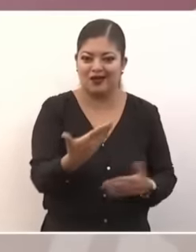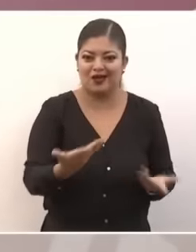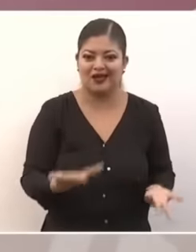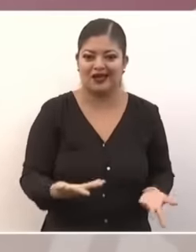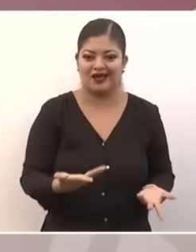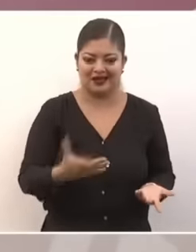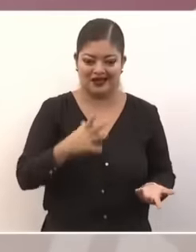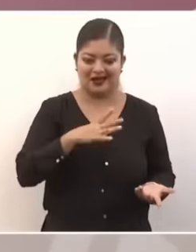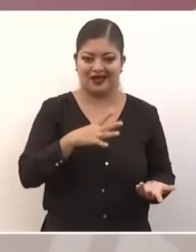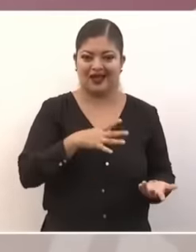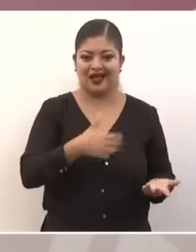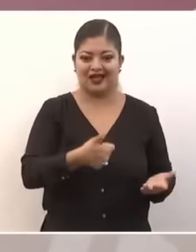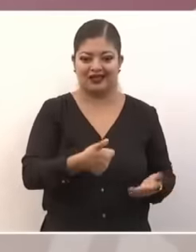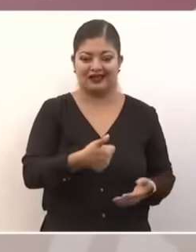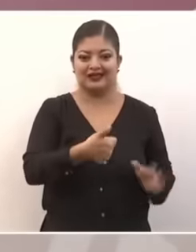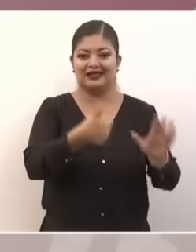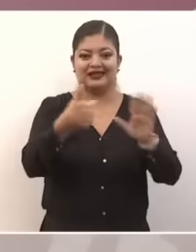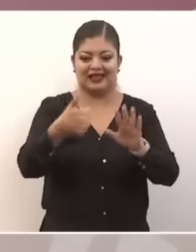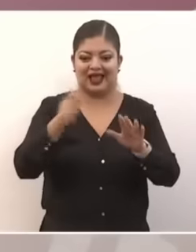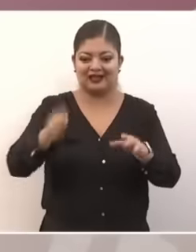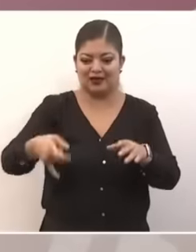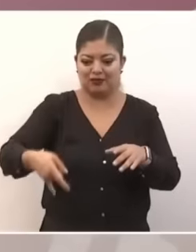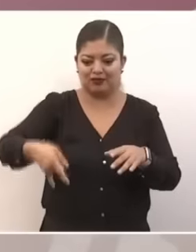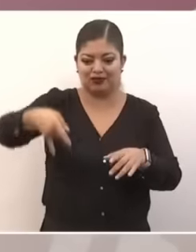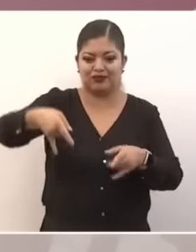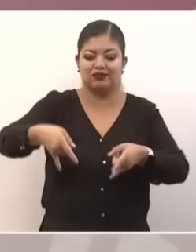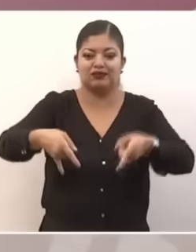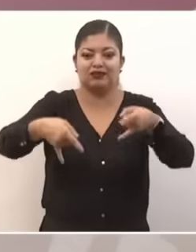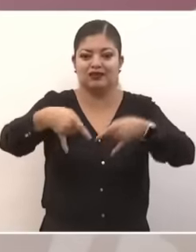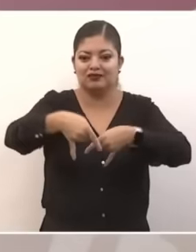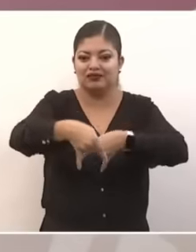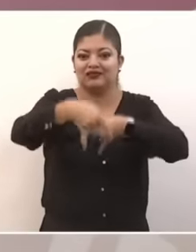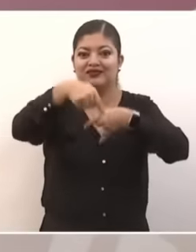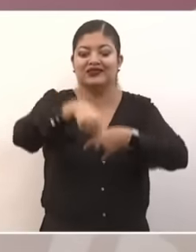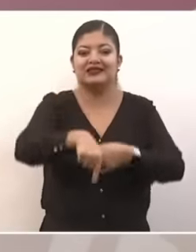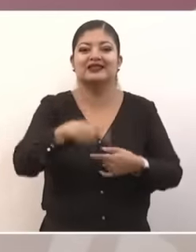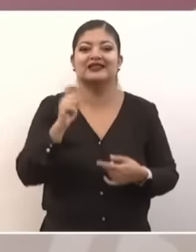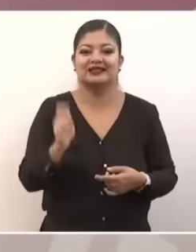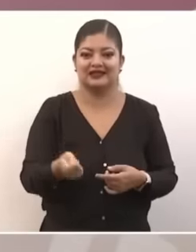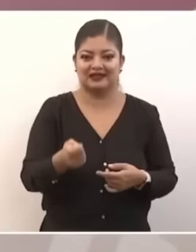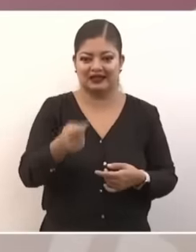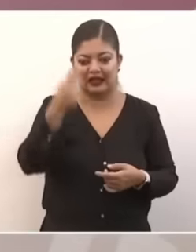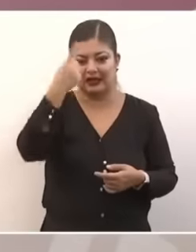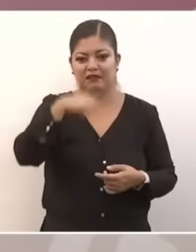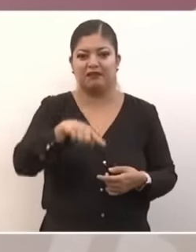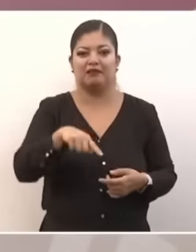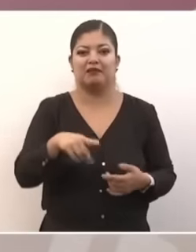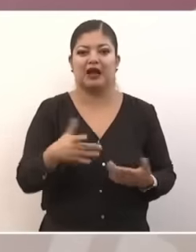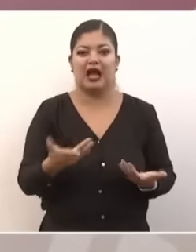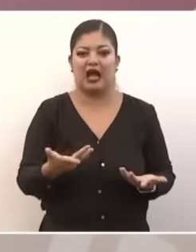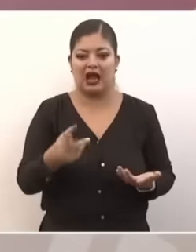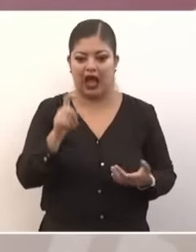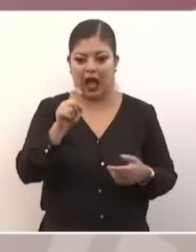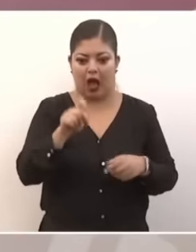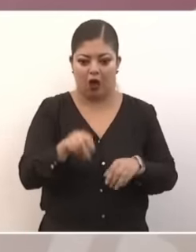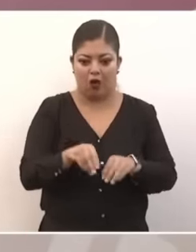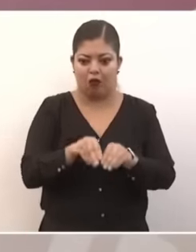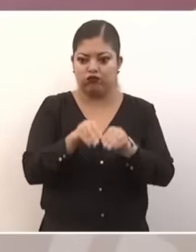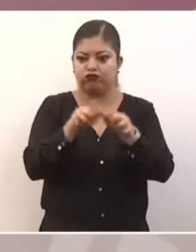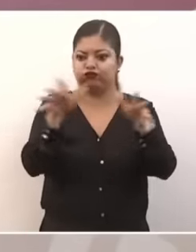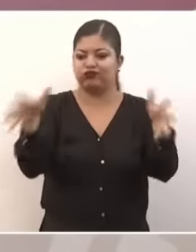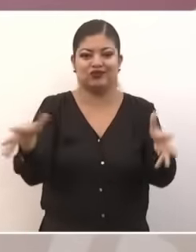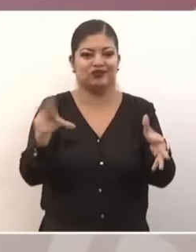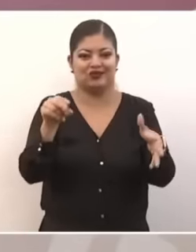esas 6 ventanas que son las que impiden la inundación de los